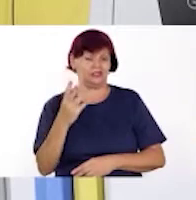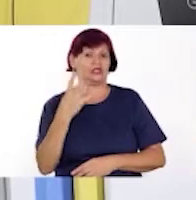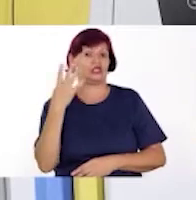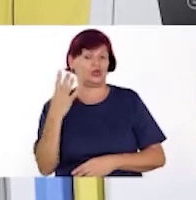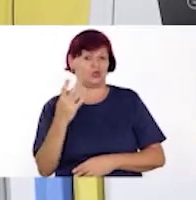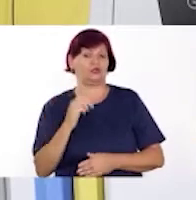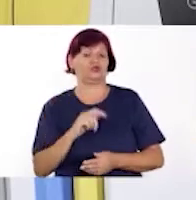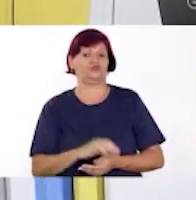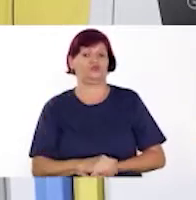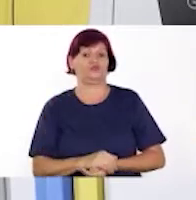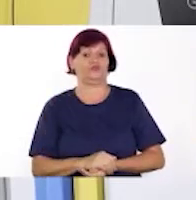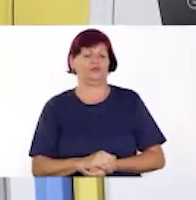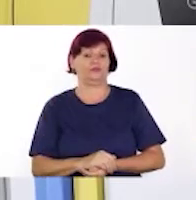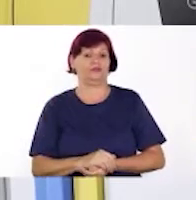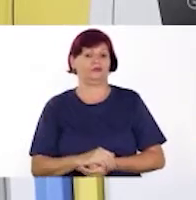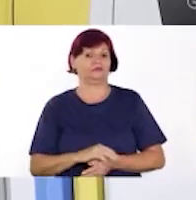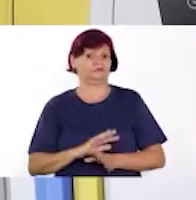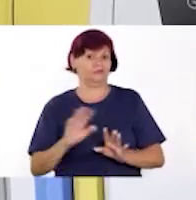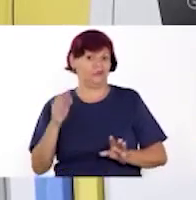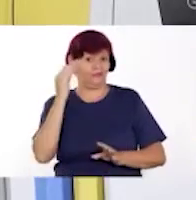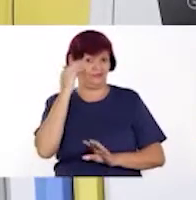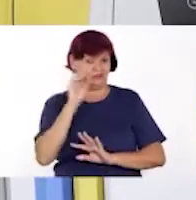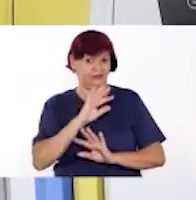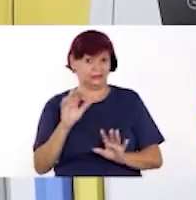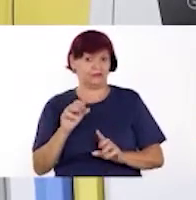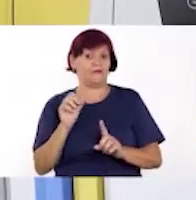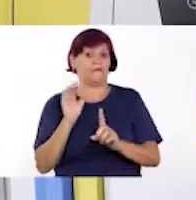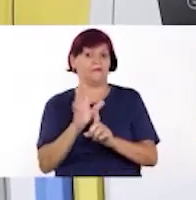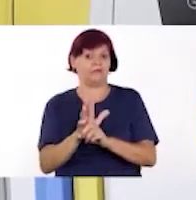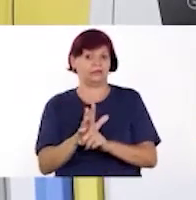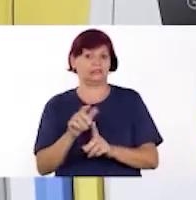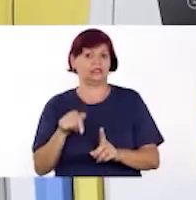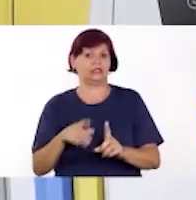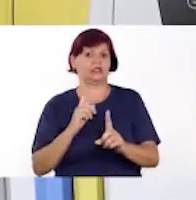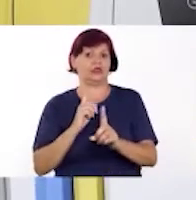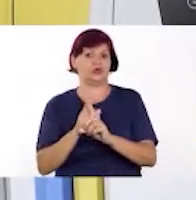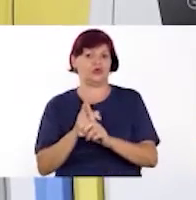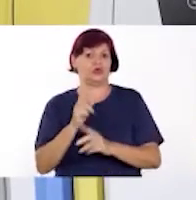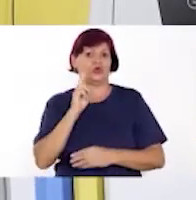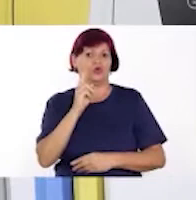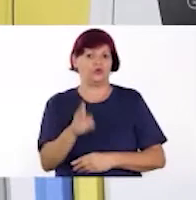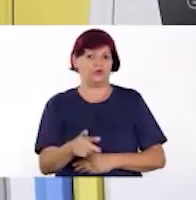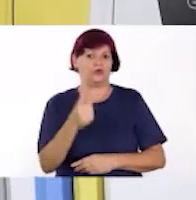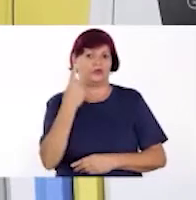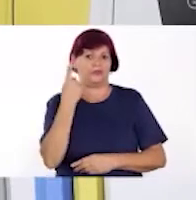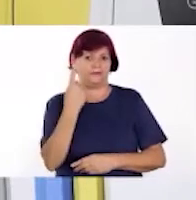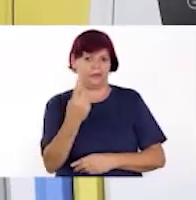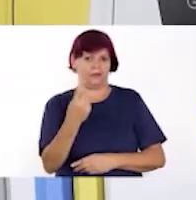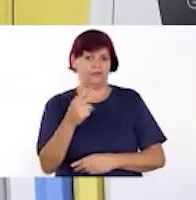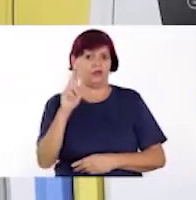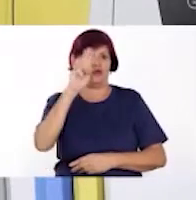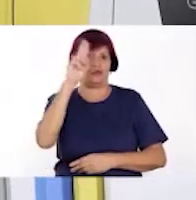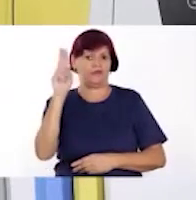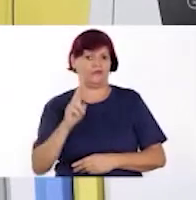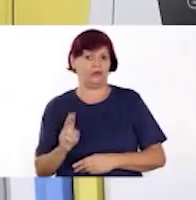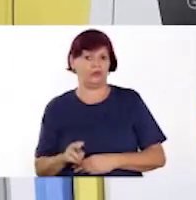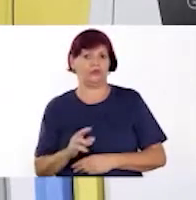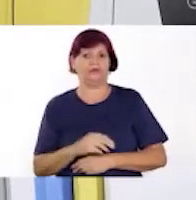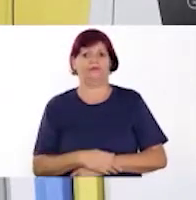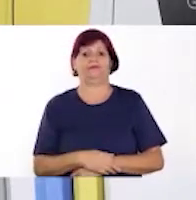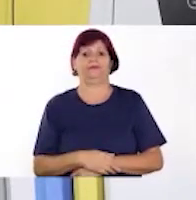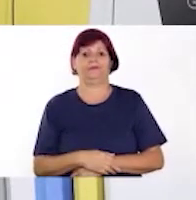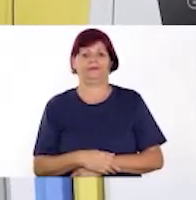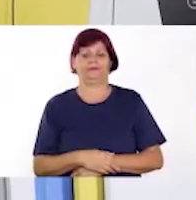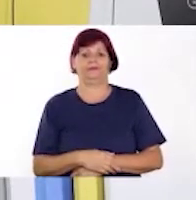semestre. Hecha esta aclaración, comenzamos nuestro encuentro con las orientaciones de primer semestre de facultad.